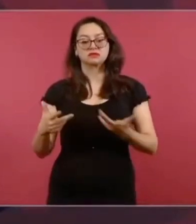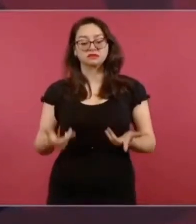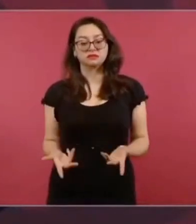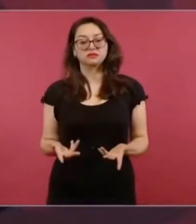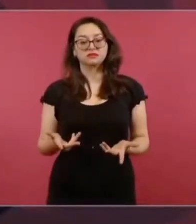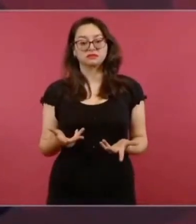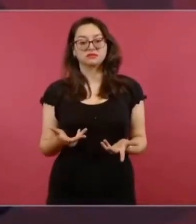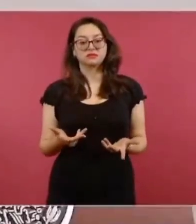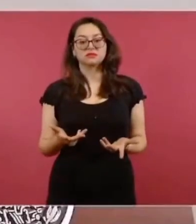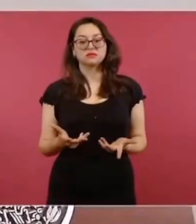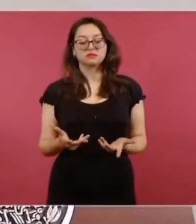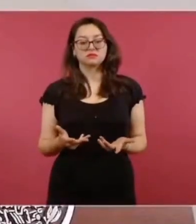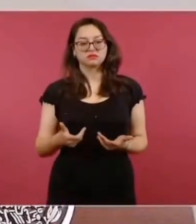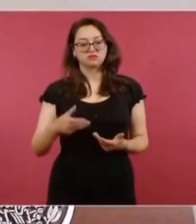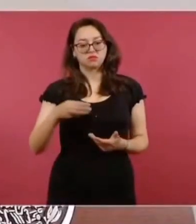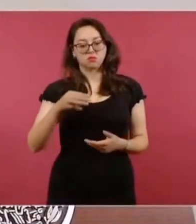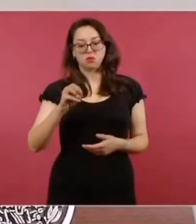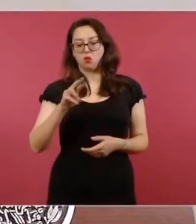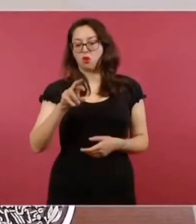moralización,